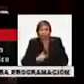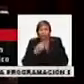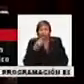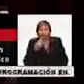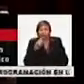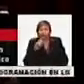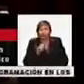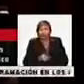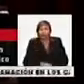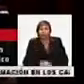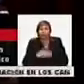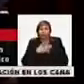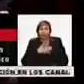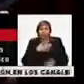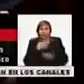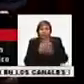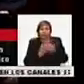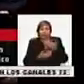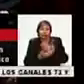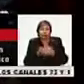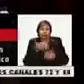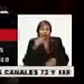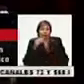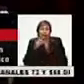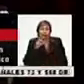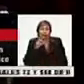porque de la mano de Ramiro Prialé